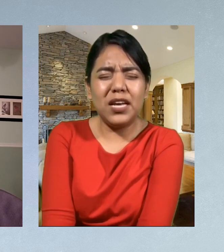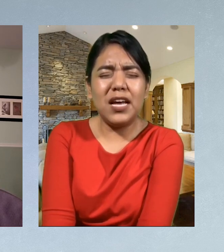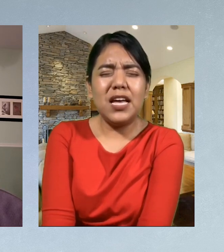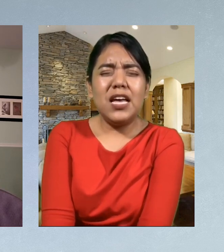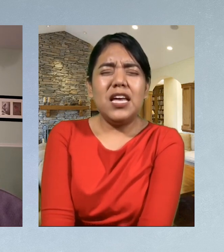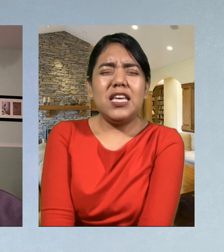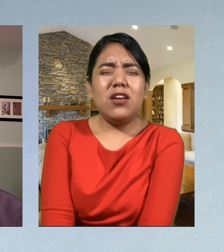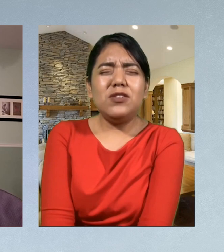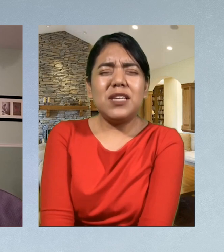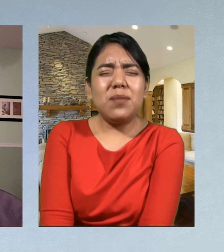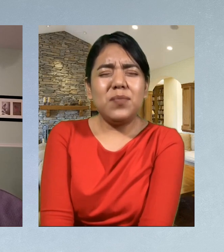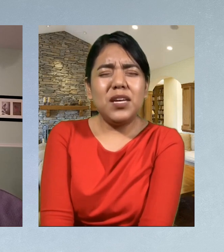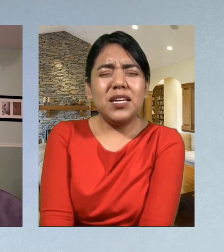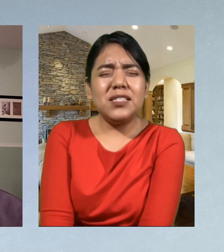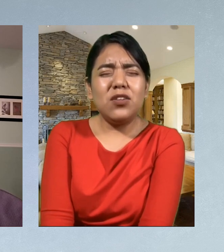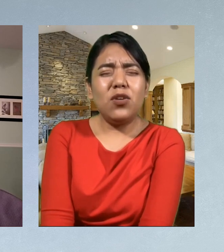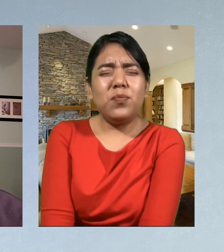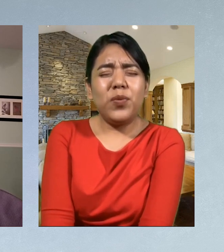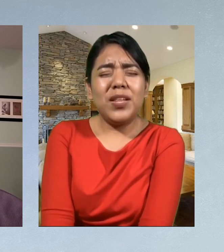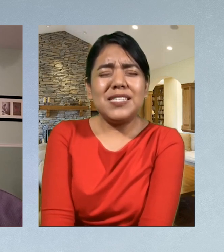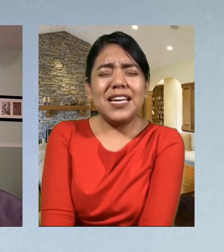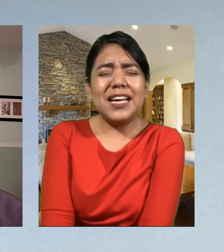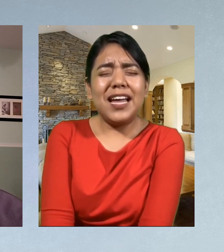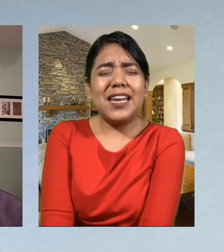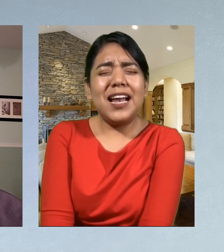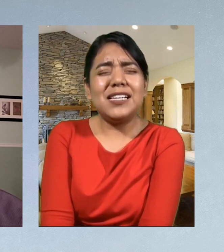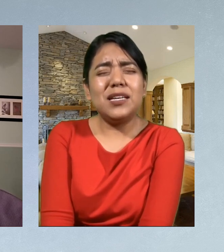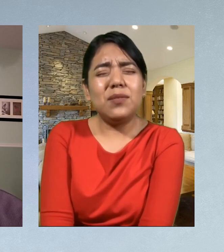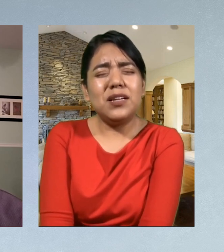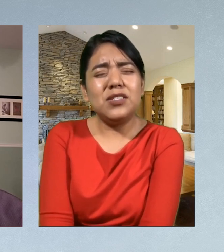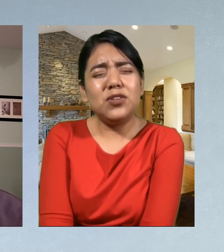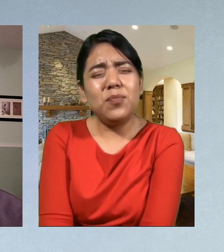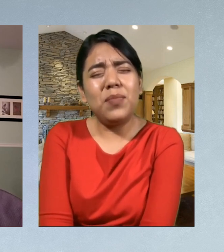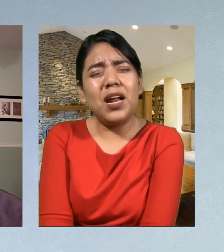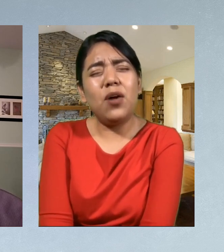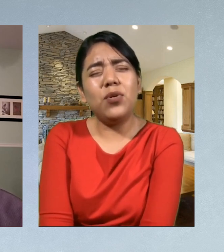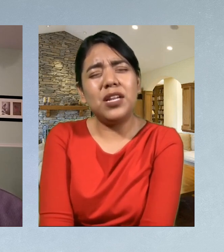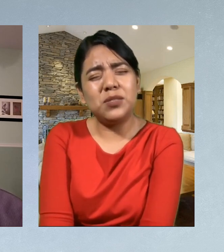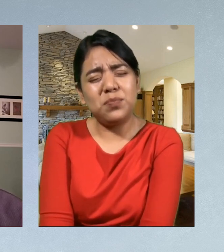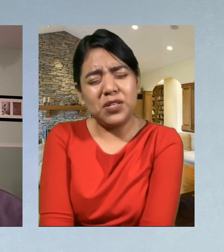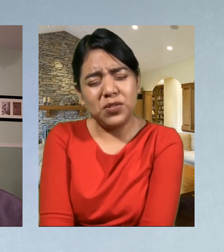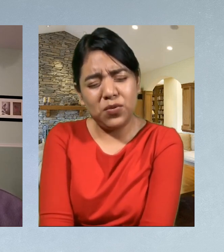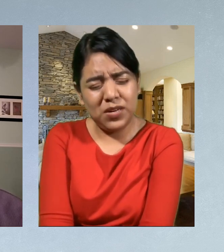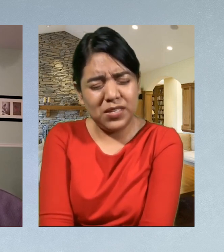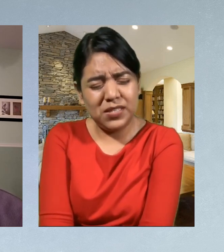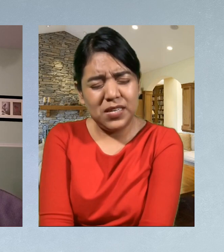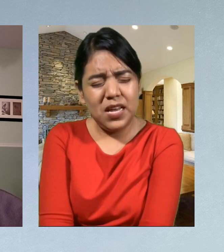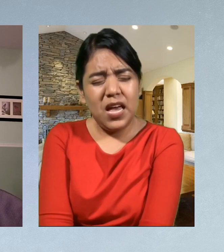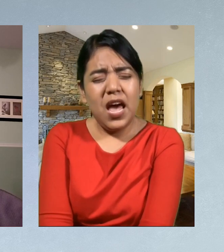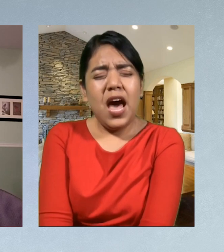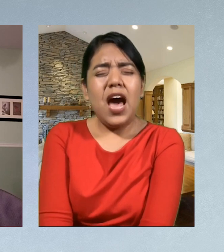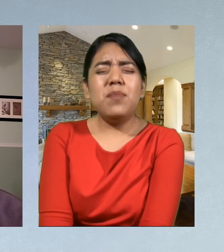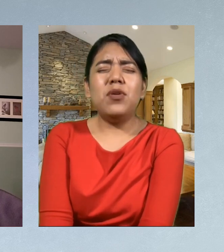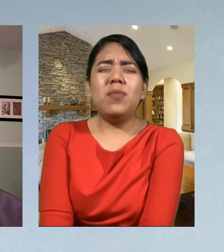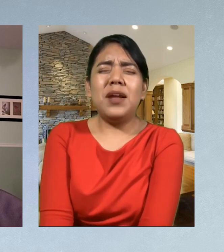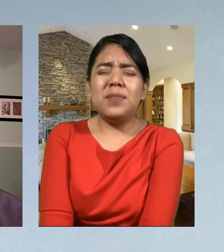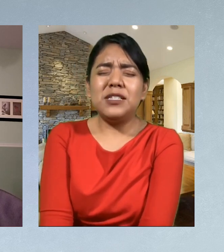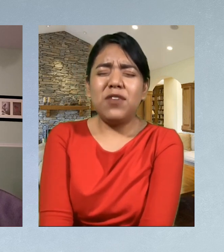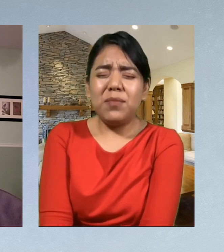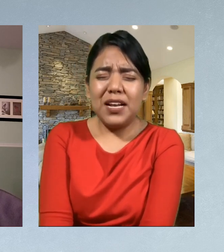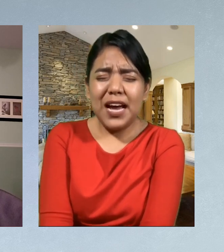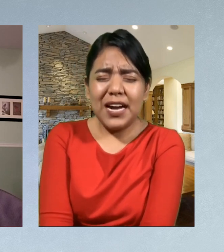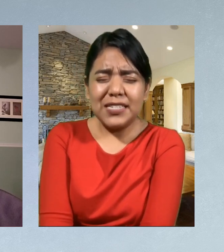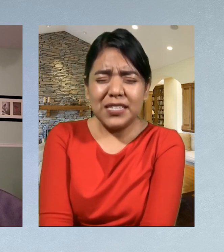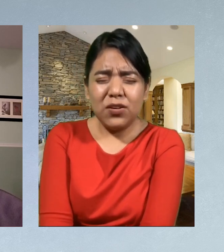un día. Y ellos también, Señor, puedan ser canales de bendición para otras personas. Amén. Amén. Hay